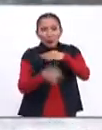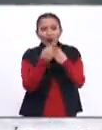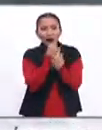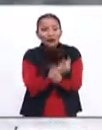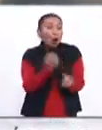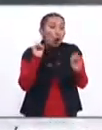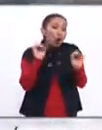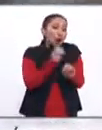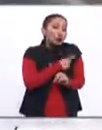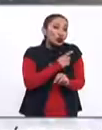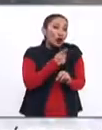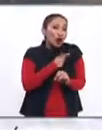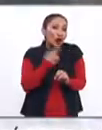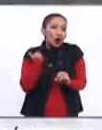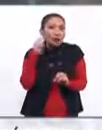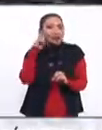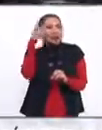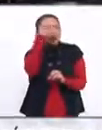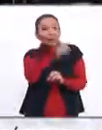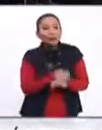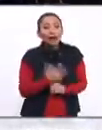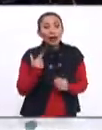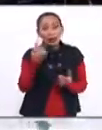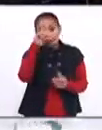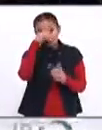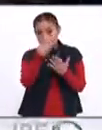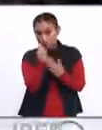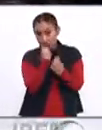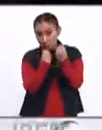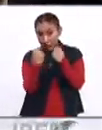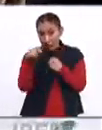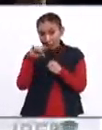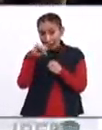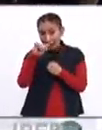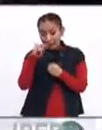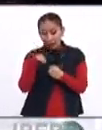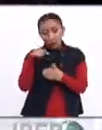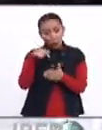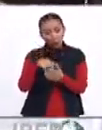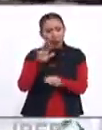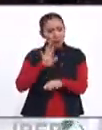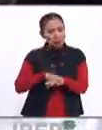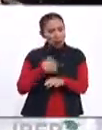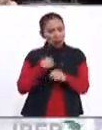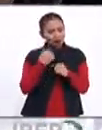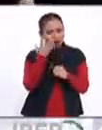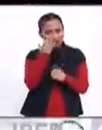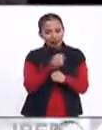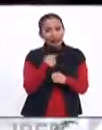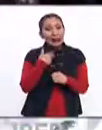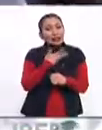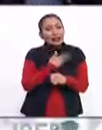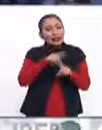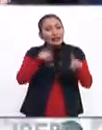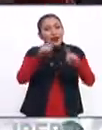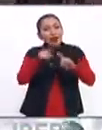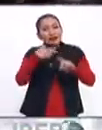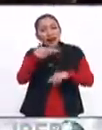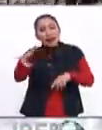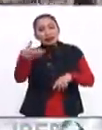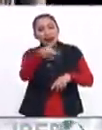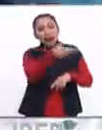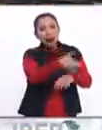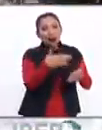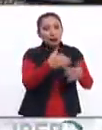niños, o simplemente admirar su belleza. La propuesta gastronómica de Trinidad es uno de sus puntos más fuertes. Posee una amplia variedad de